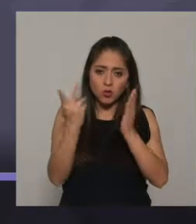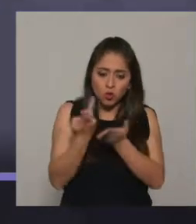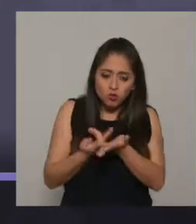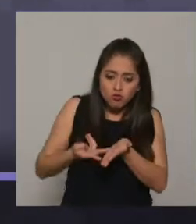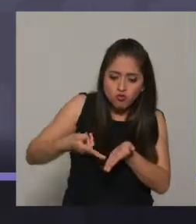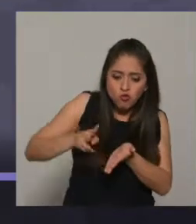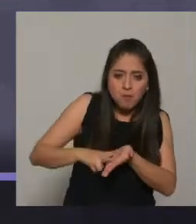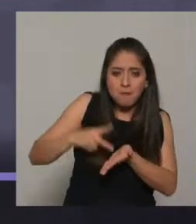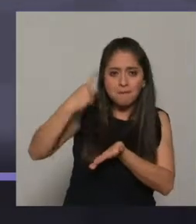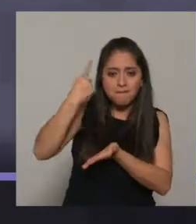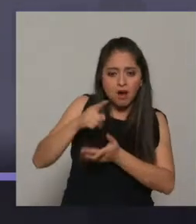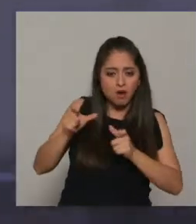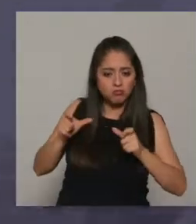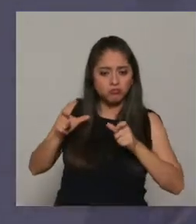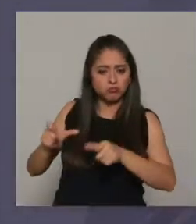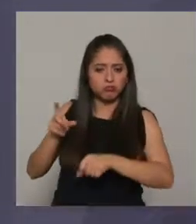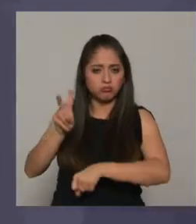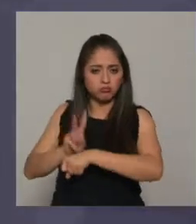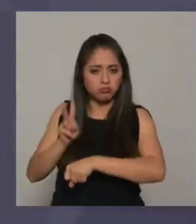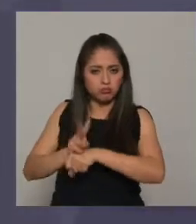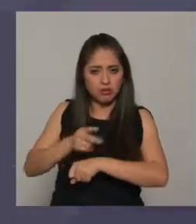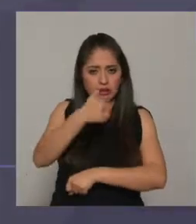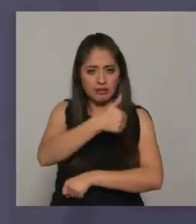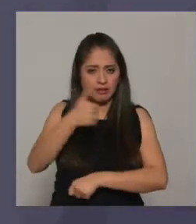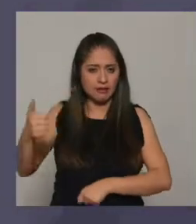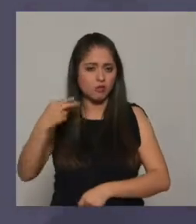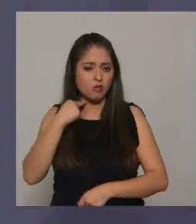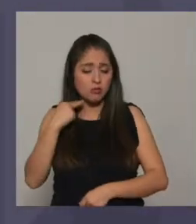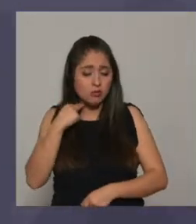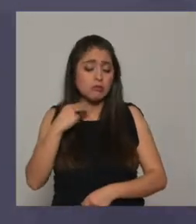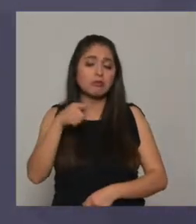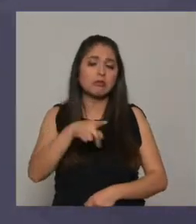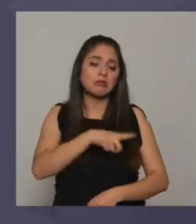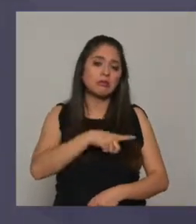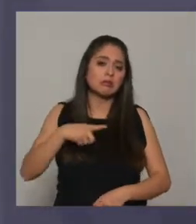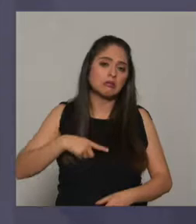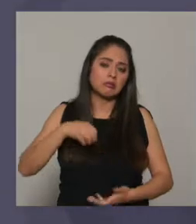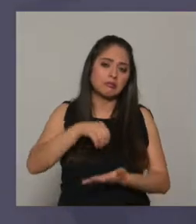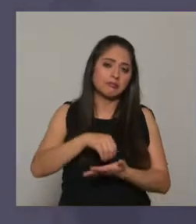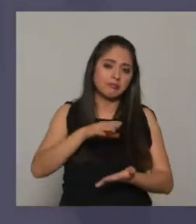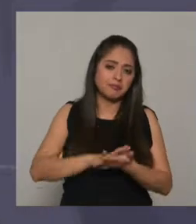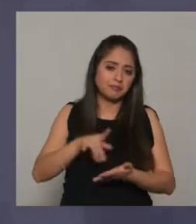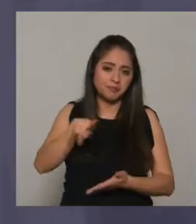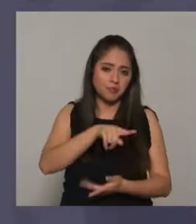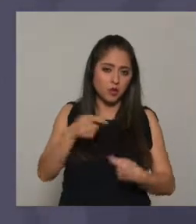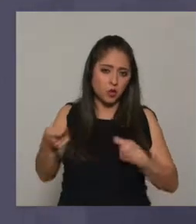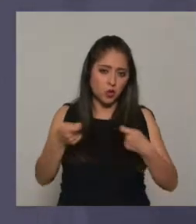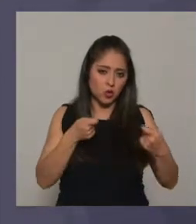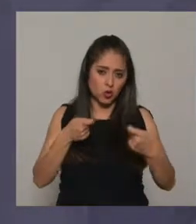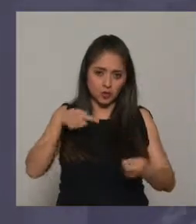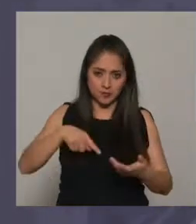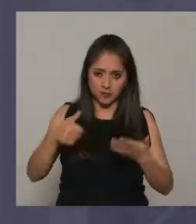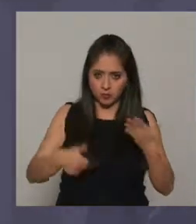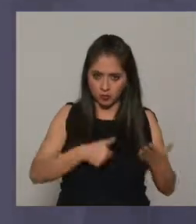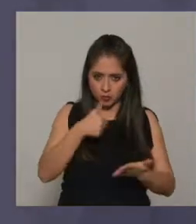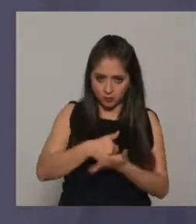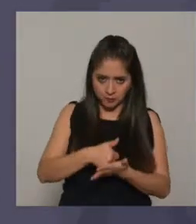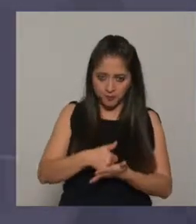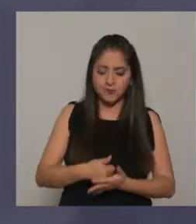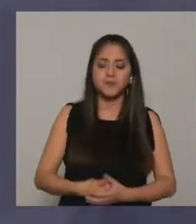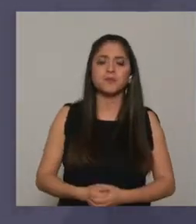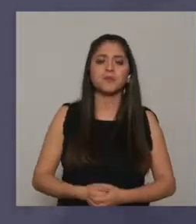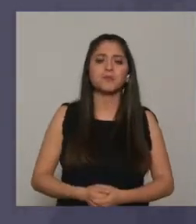libros que tienen en su poder los notarios y que por ley ya tendrían que estar en el control de la ciudad. E implementar